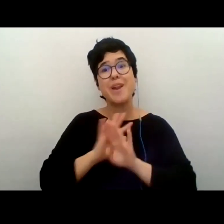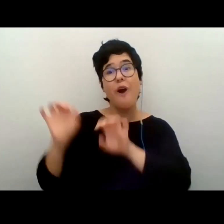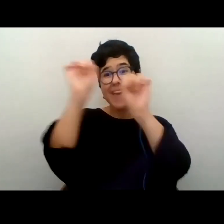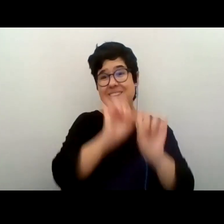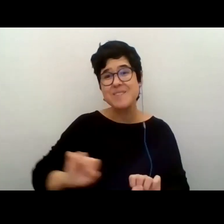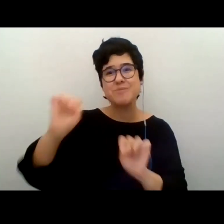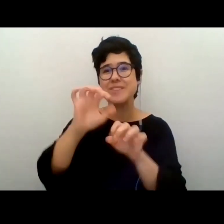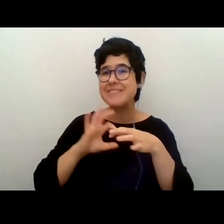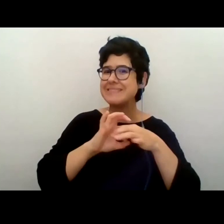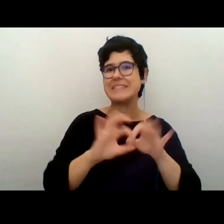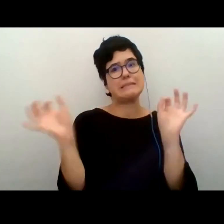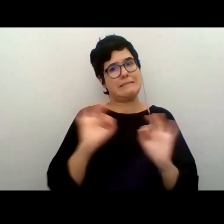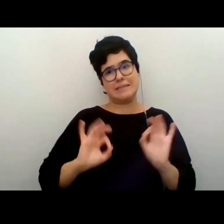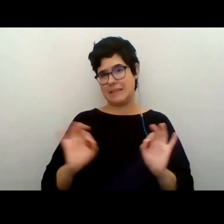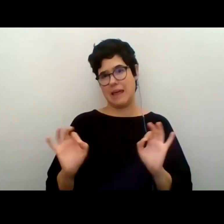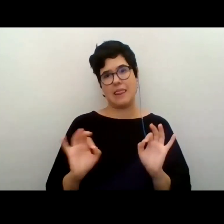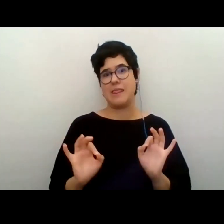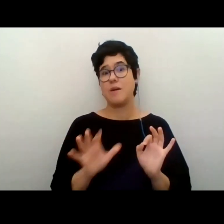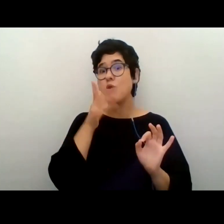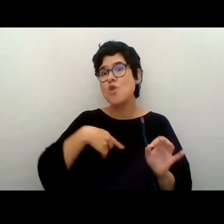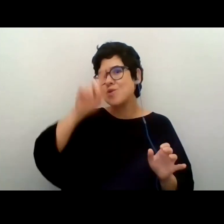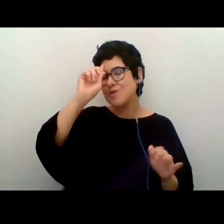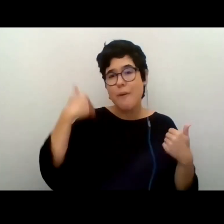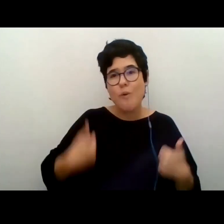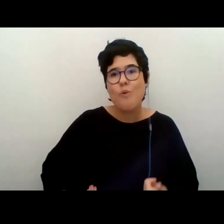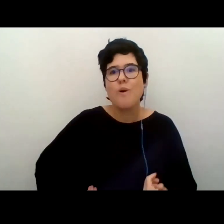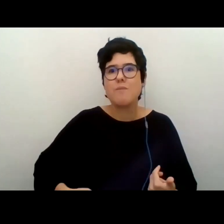tocar, por eso, porque tampoco sabemos cómo vamos a reaccionar.